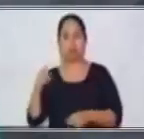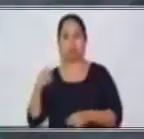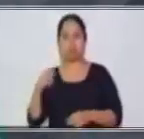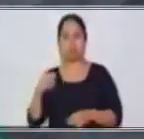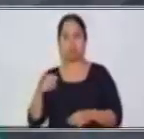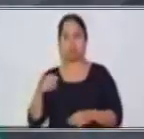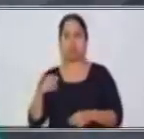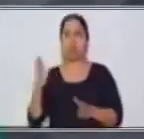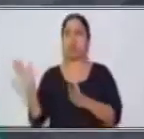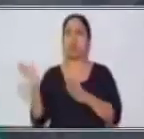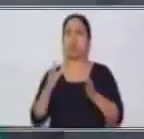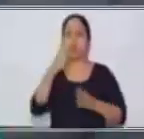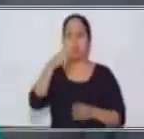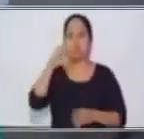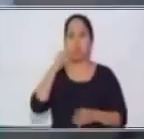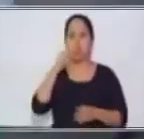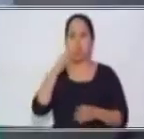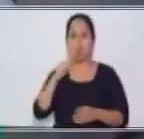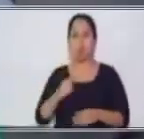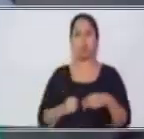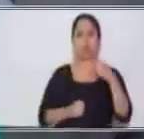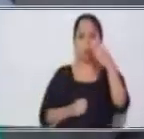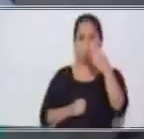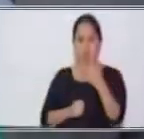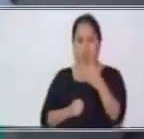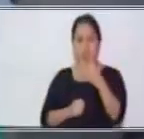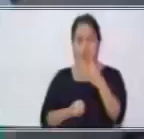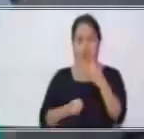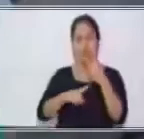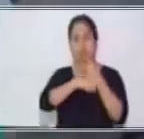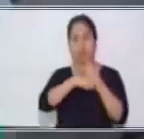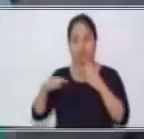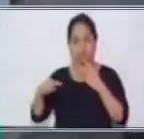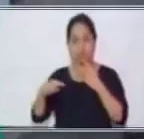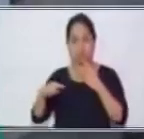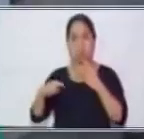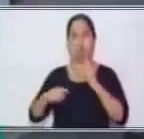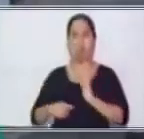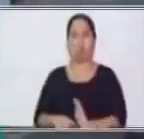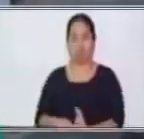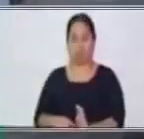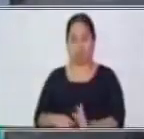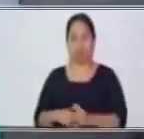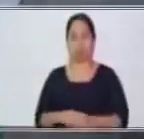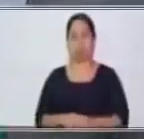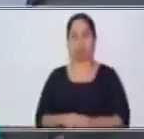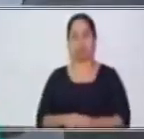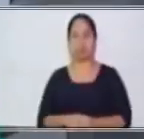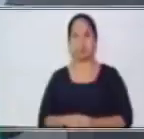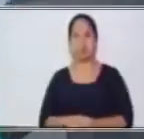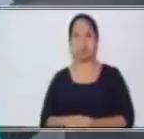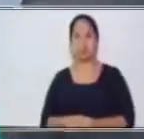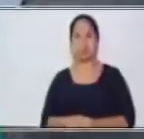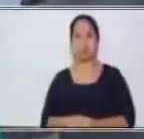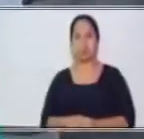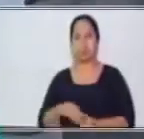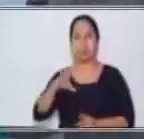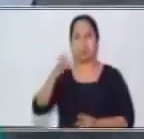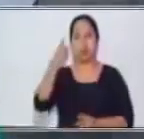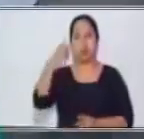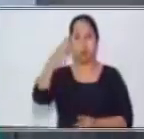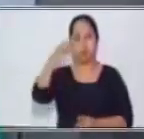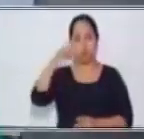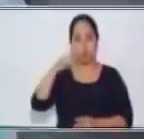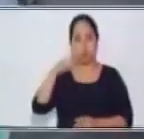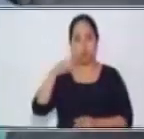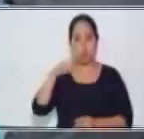es y sobre r, y dividido r, y el coseno de alfa es